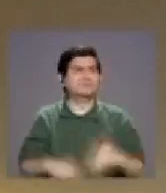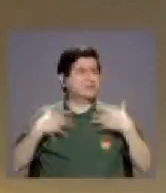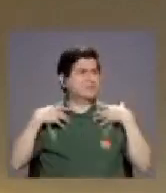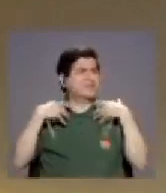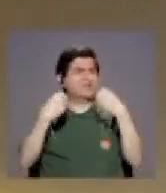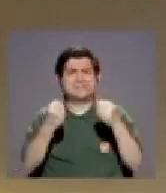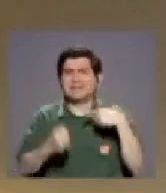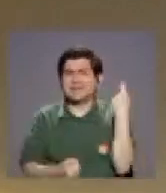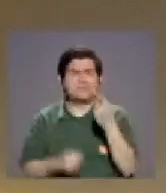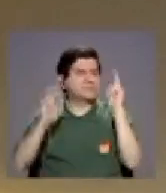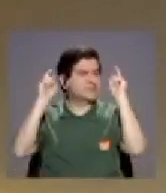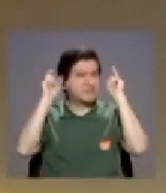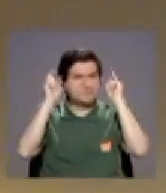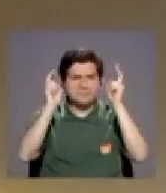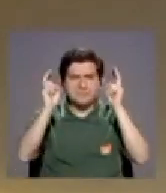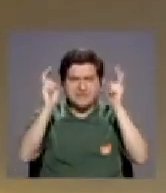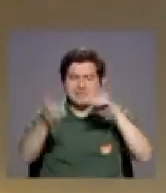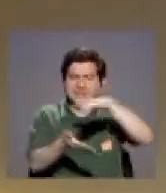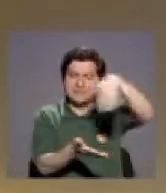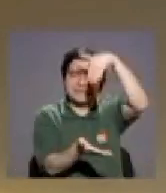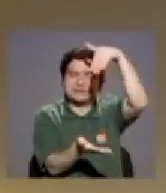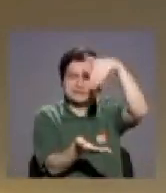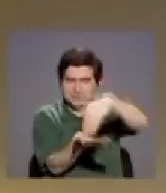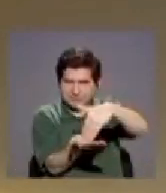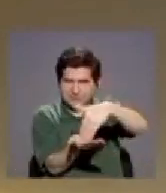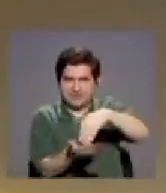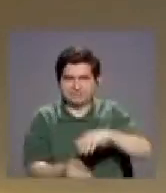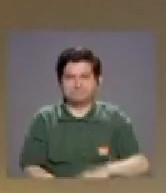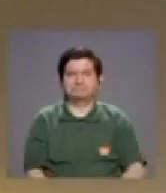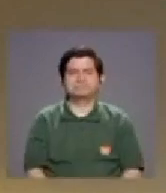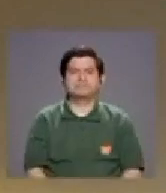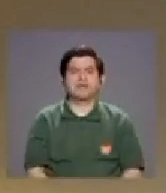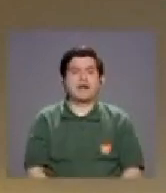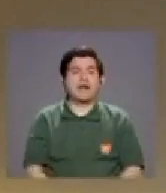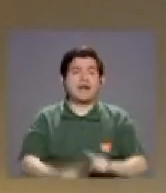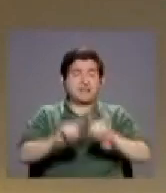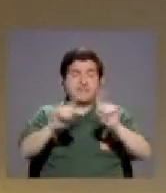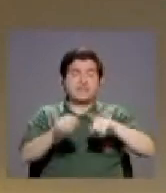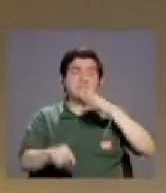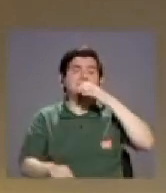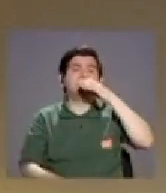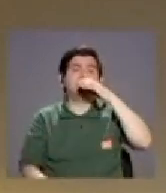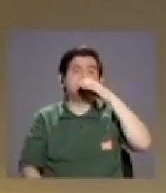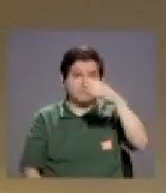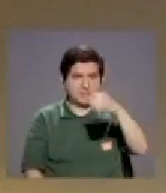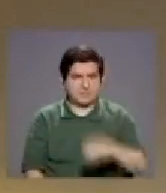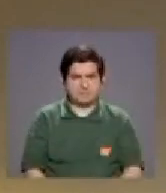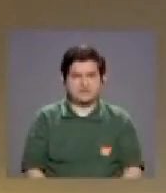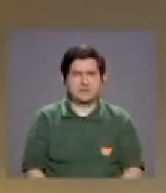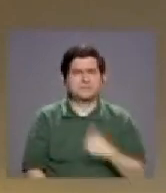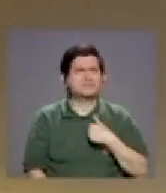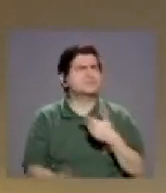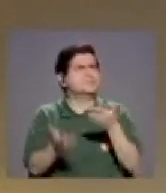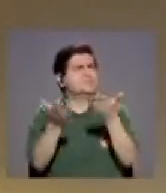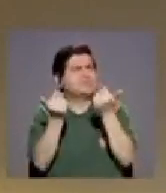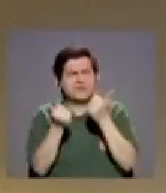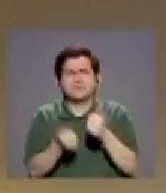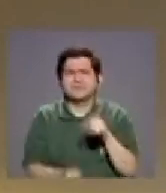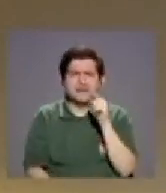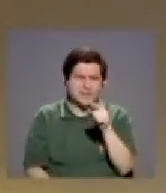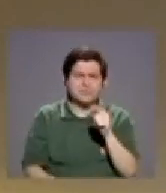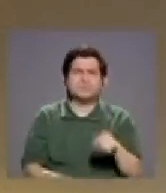es tema y debe ser tema central. Hizo una serie de recomendaciones. Querría un poquito comentar